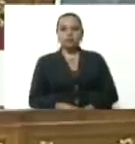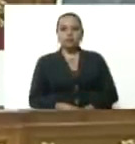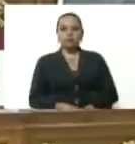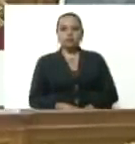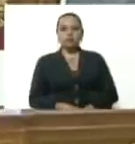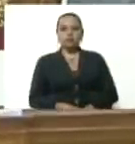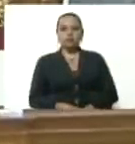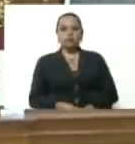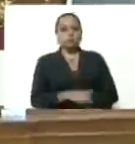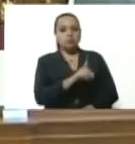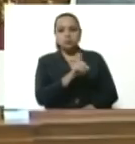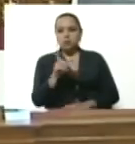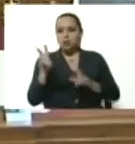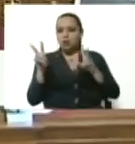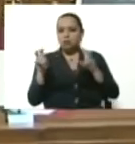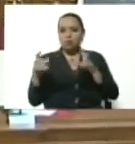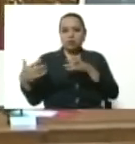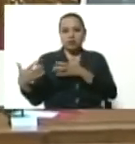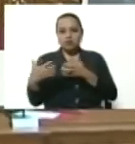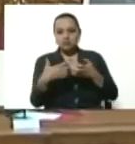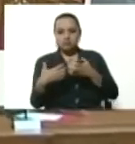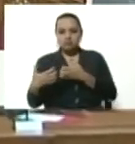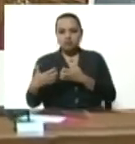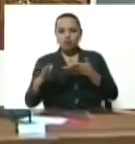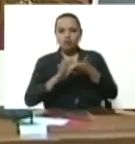no es nuevo, esa lucha no es nueva.